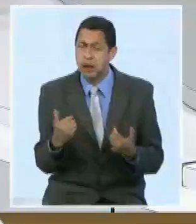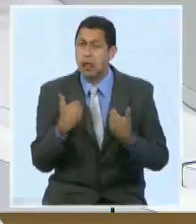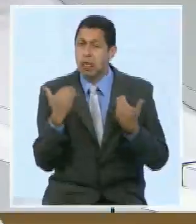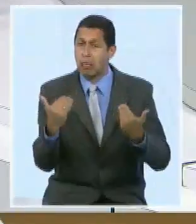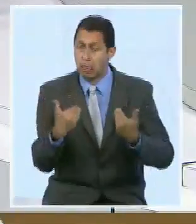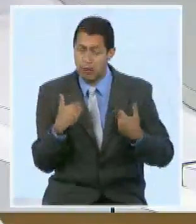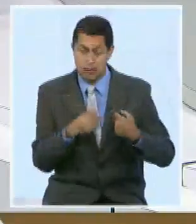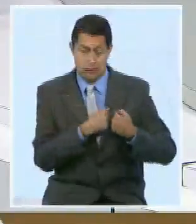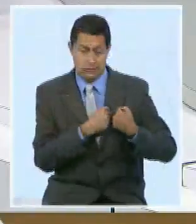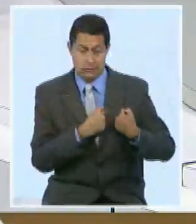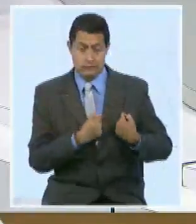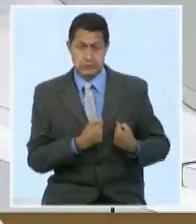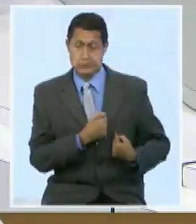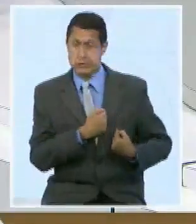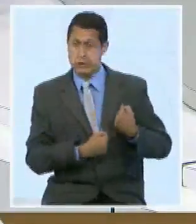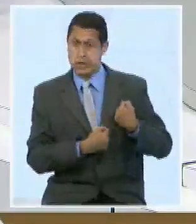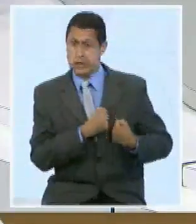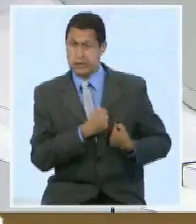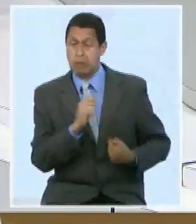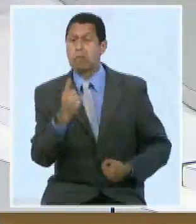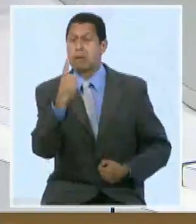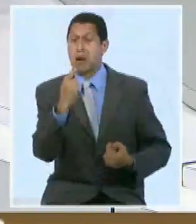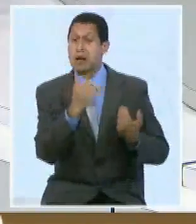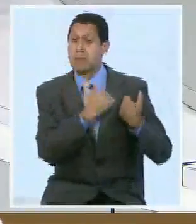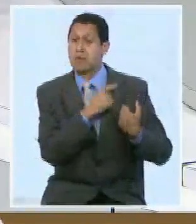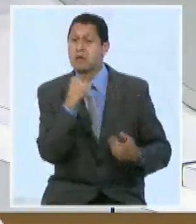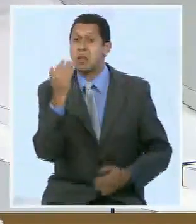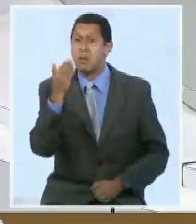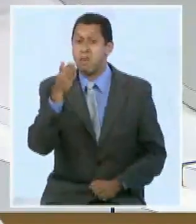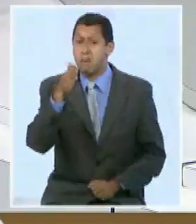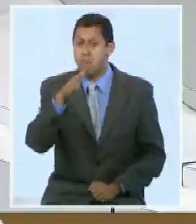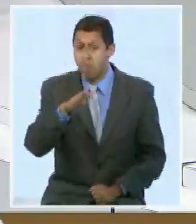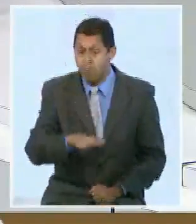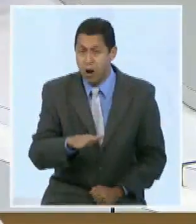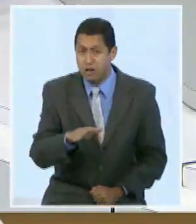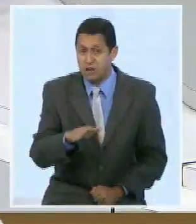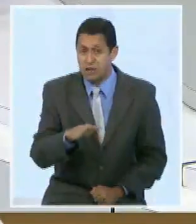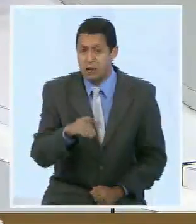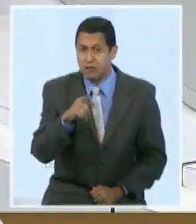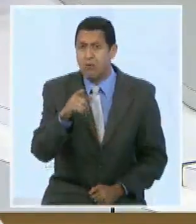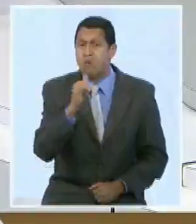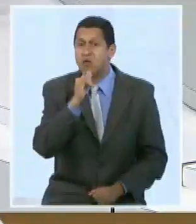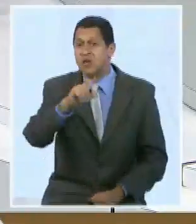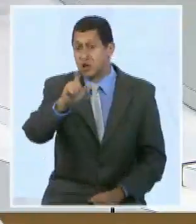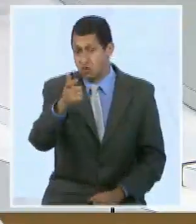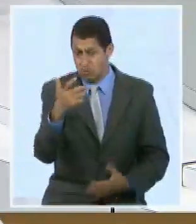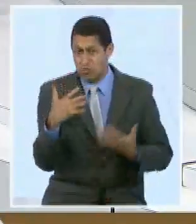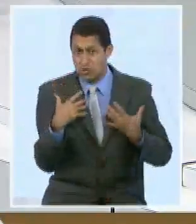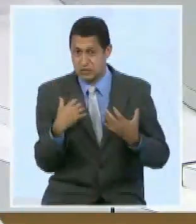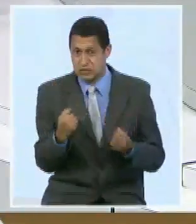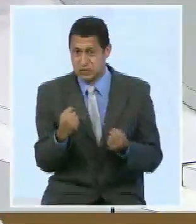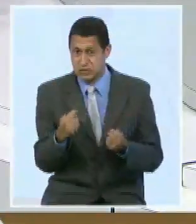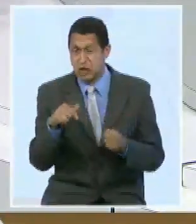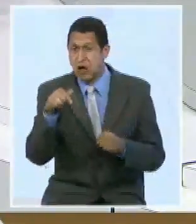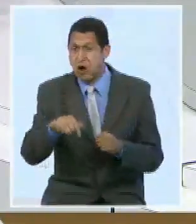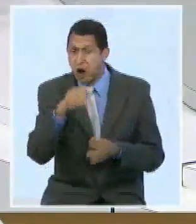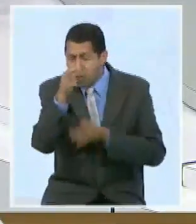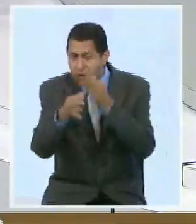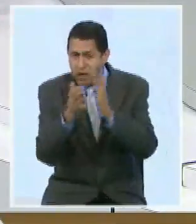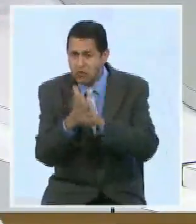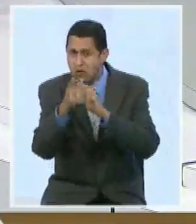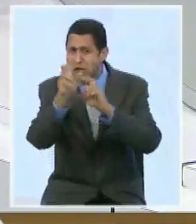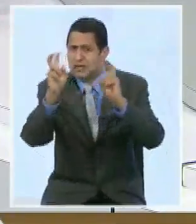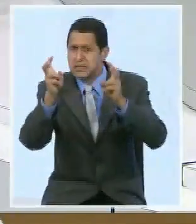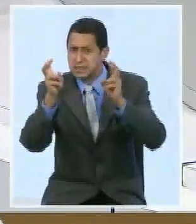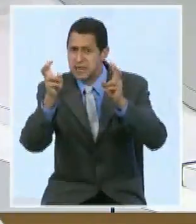coronarias es considerada la primera causa de muerte es por eso que noticias globovisión salud vamos a hablar sobre